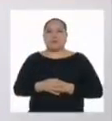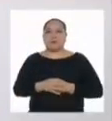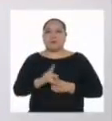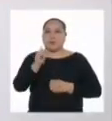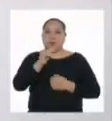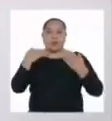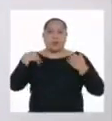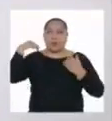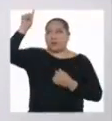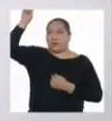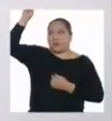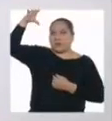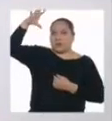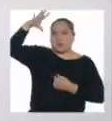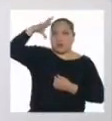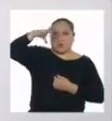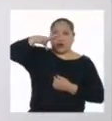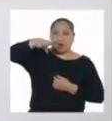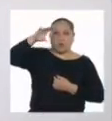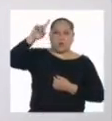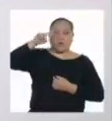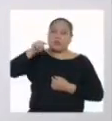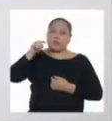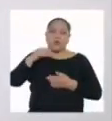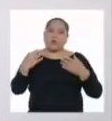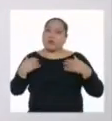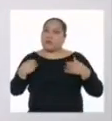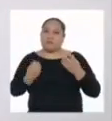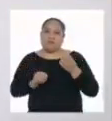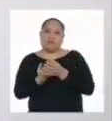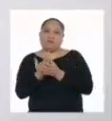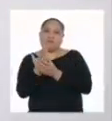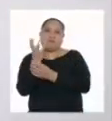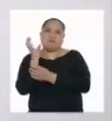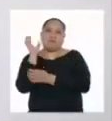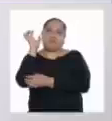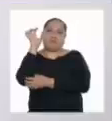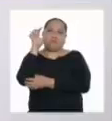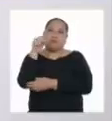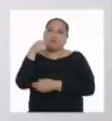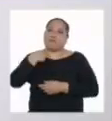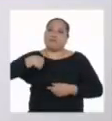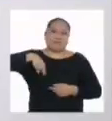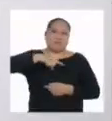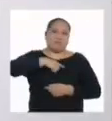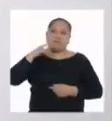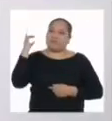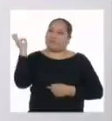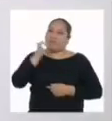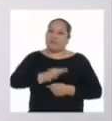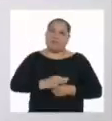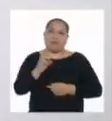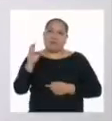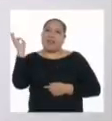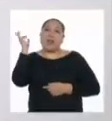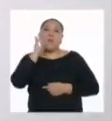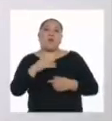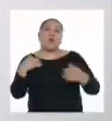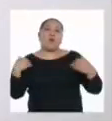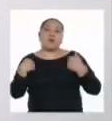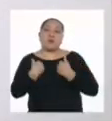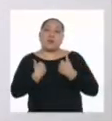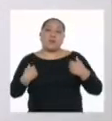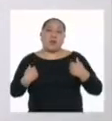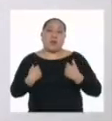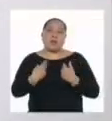Sin la luz del sol, las plantas no podrían existir. Por ende, nosotros tampoco, ni los animales, ya que